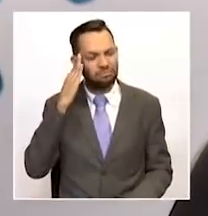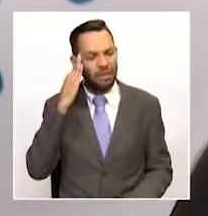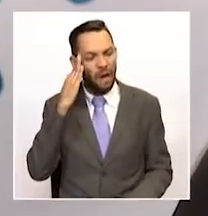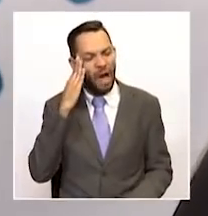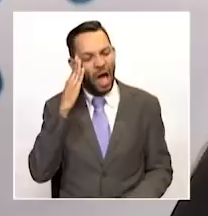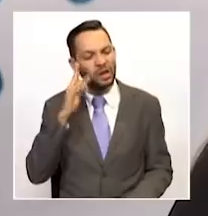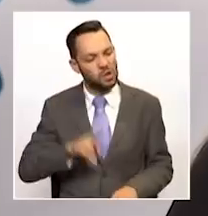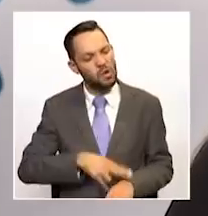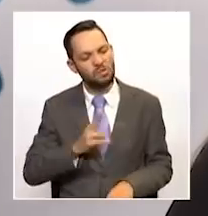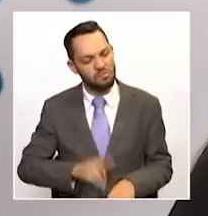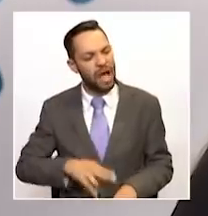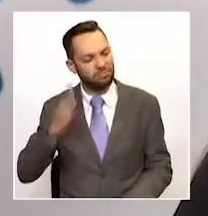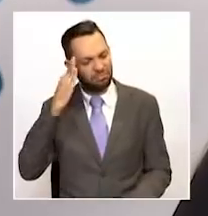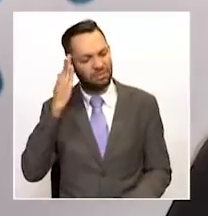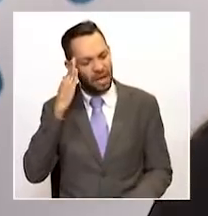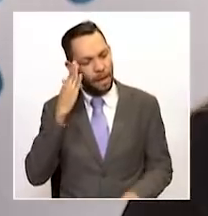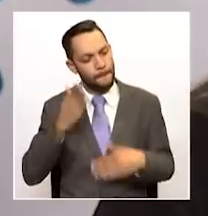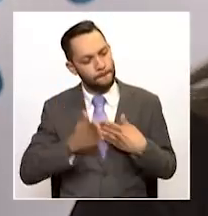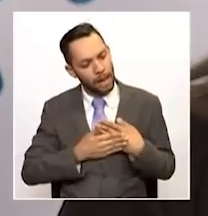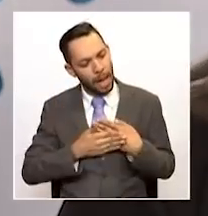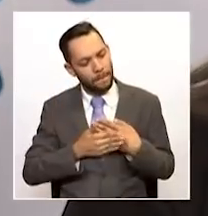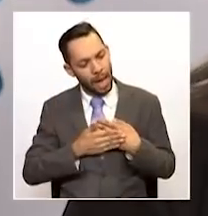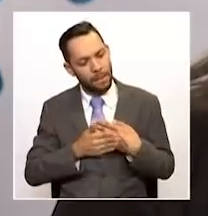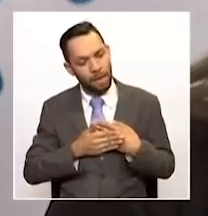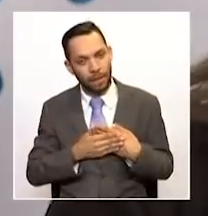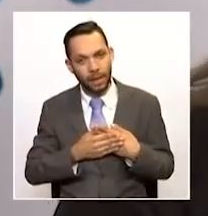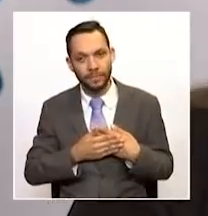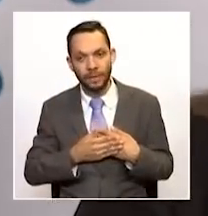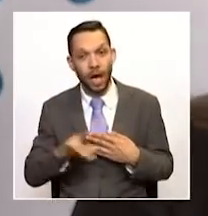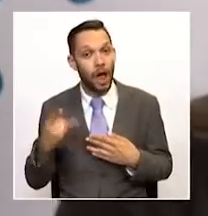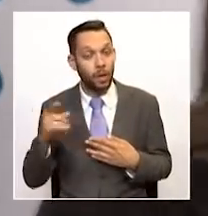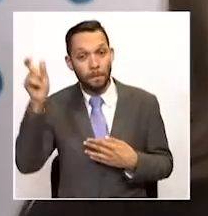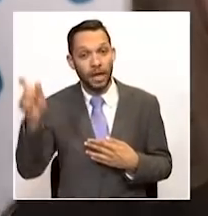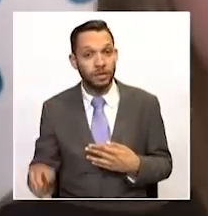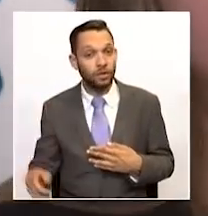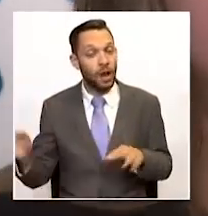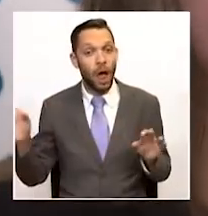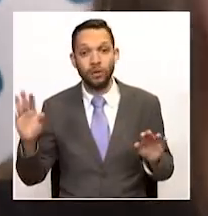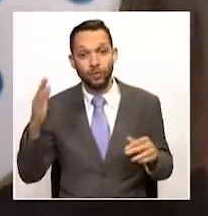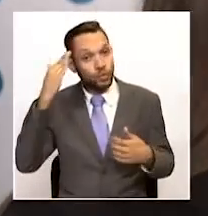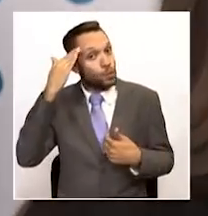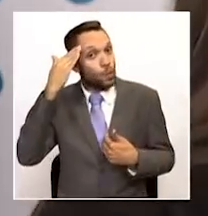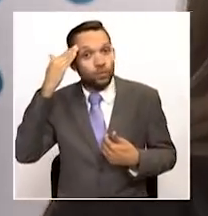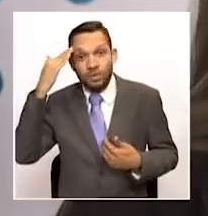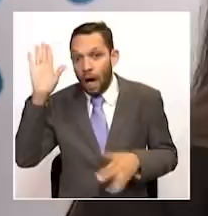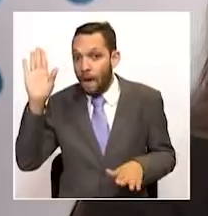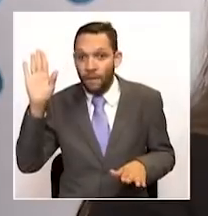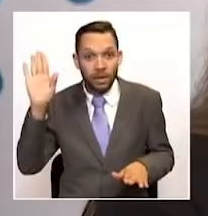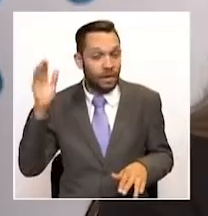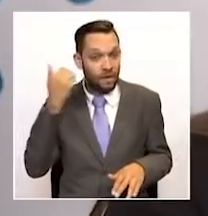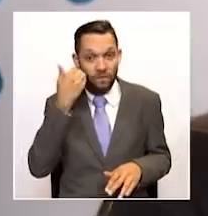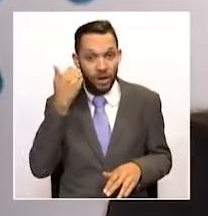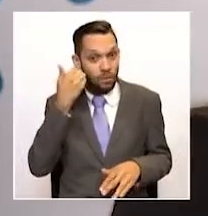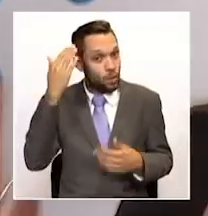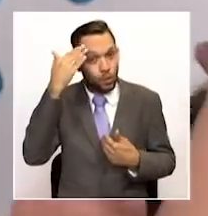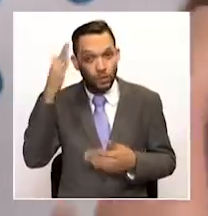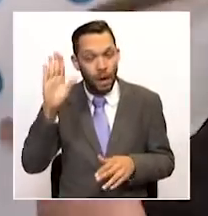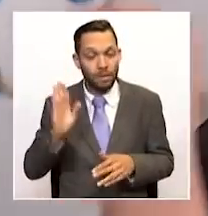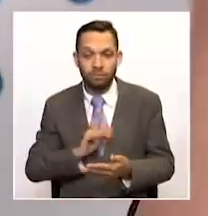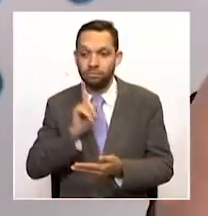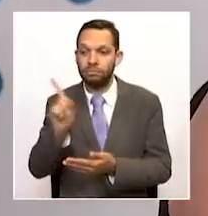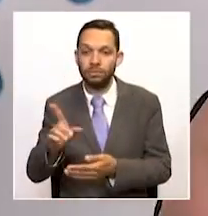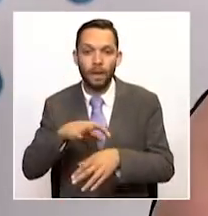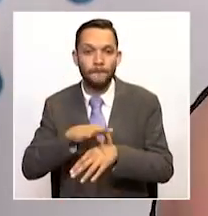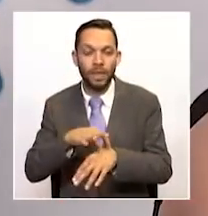estilo de vida de acuerdo a eso muy diferente a una persona que es asintomática que tú estás bien en un momento otros más donde el médico y thyssen no